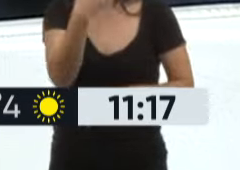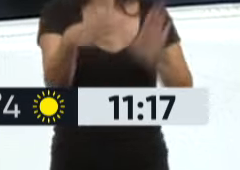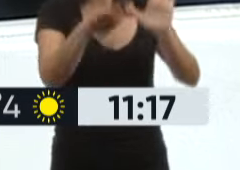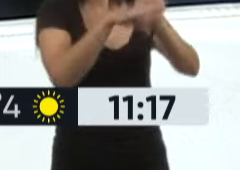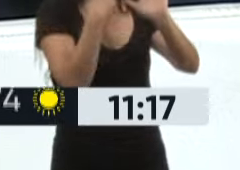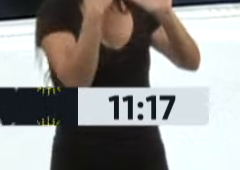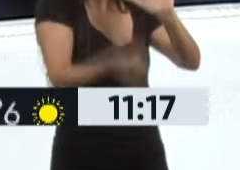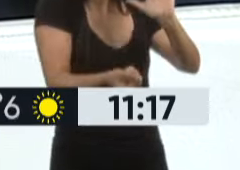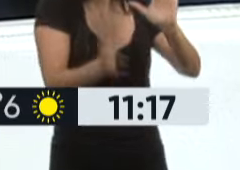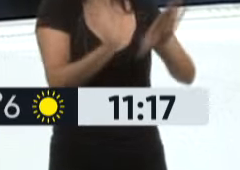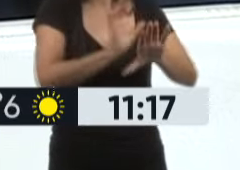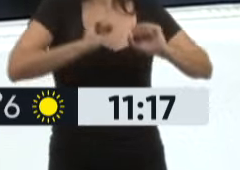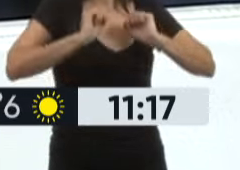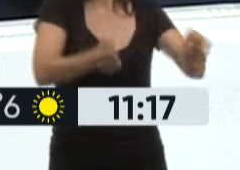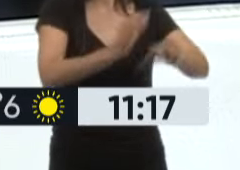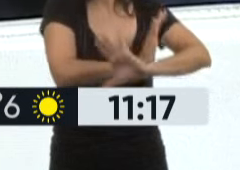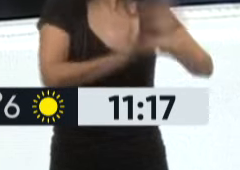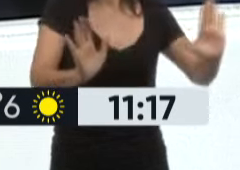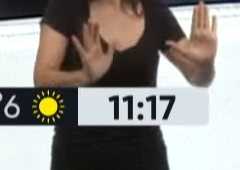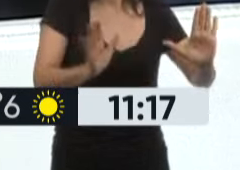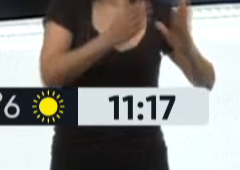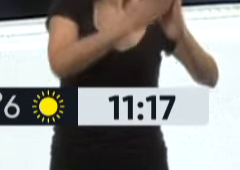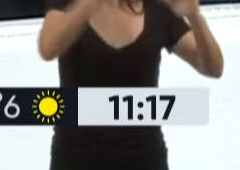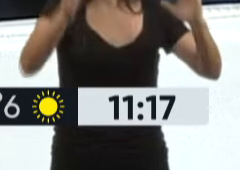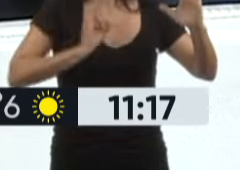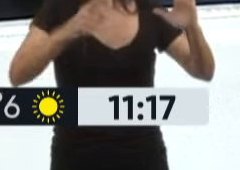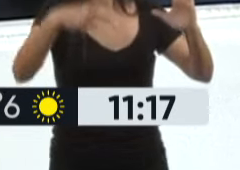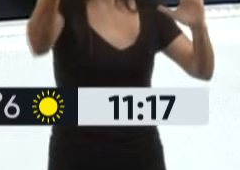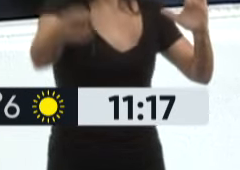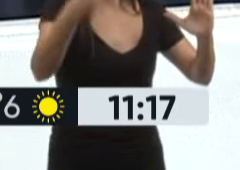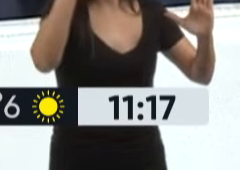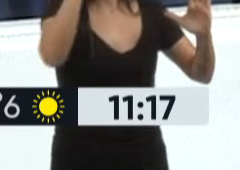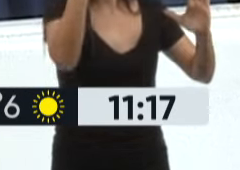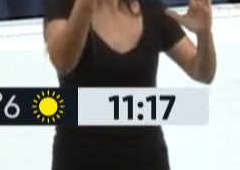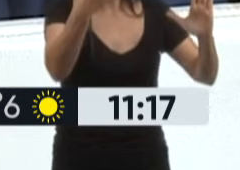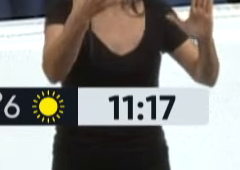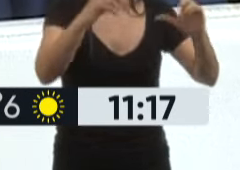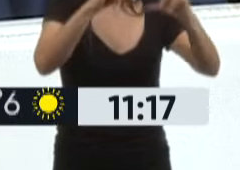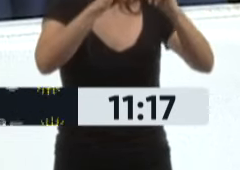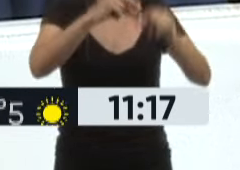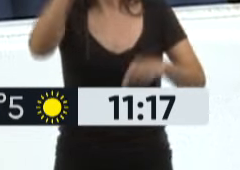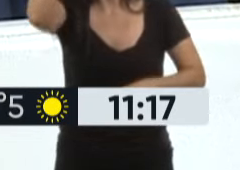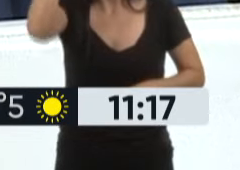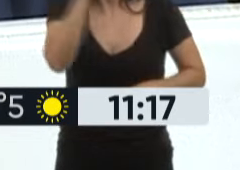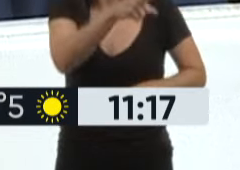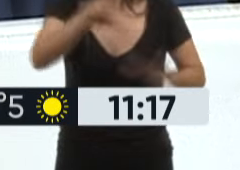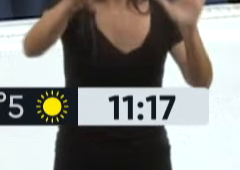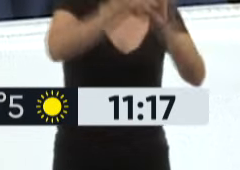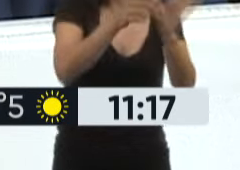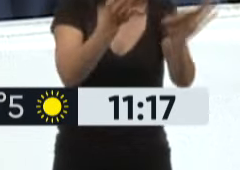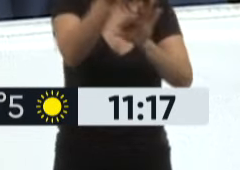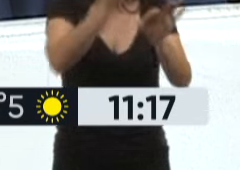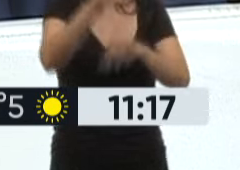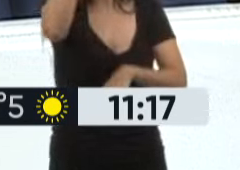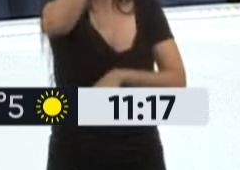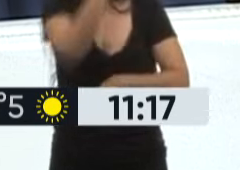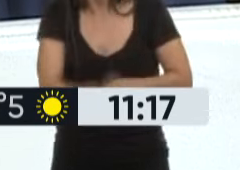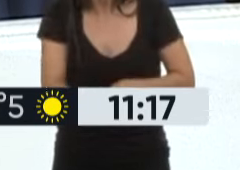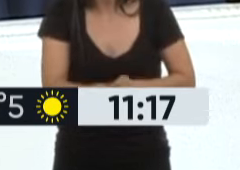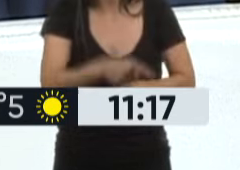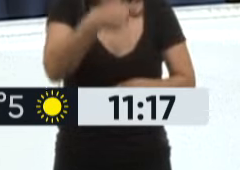que suspende durante 2025 el cumplimiento del artículo 9 de la ley de Educación Nacional de